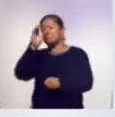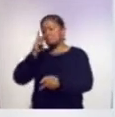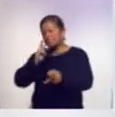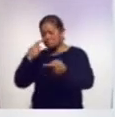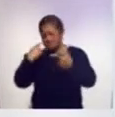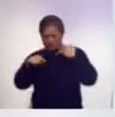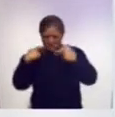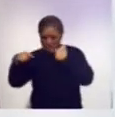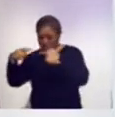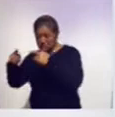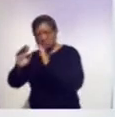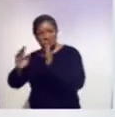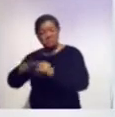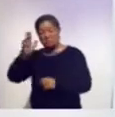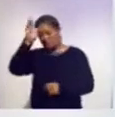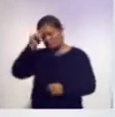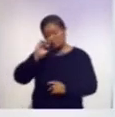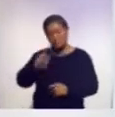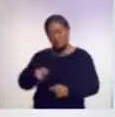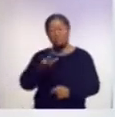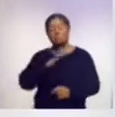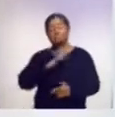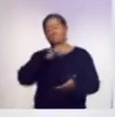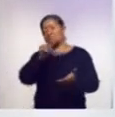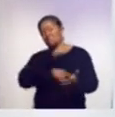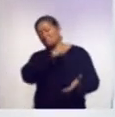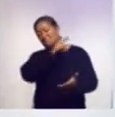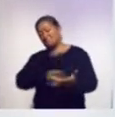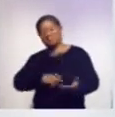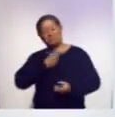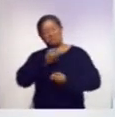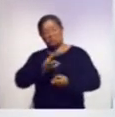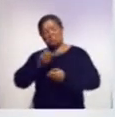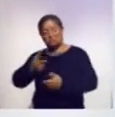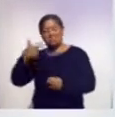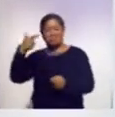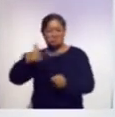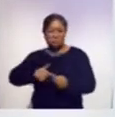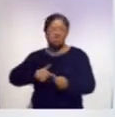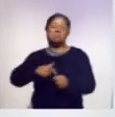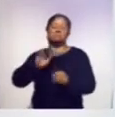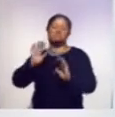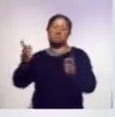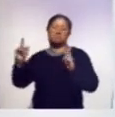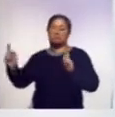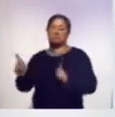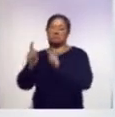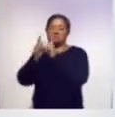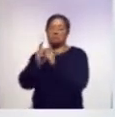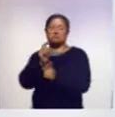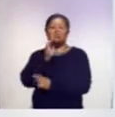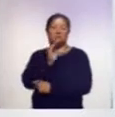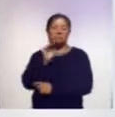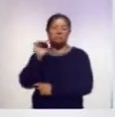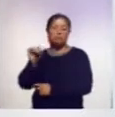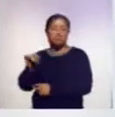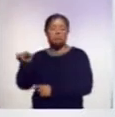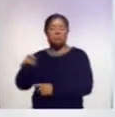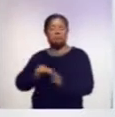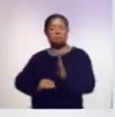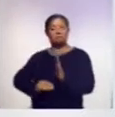e indígenas que revoca la eliminación de subsidios al combustible pactada con el Fondo Monetario, que incrementaba los precios